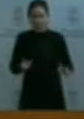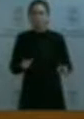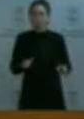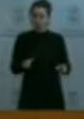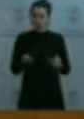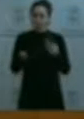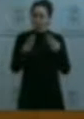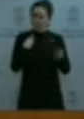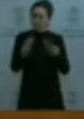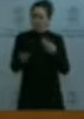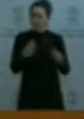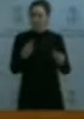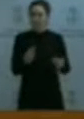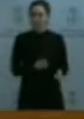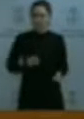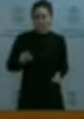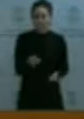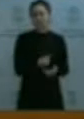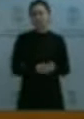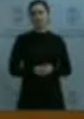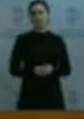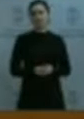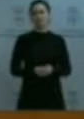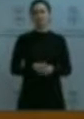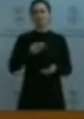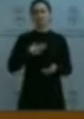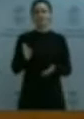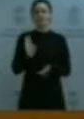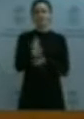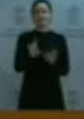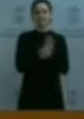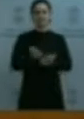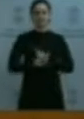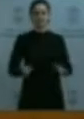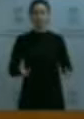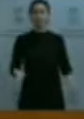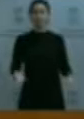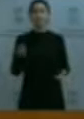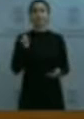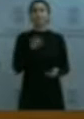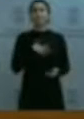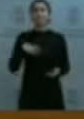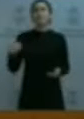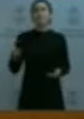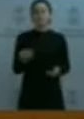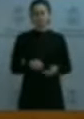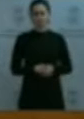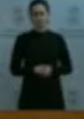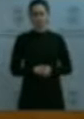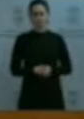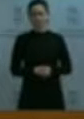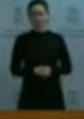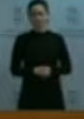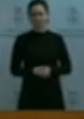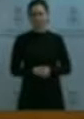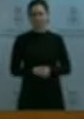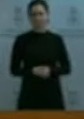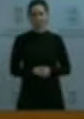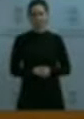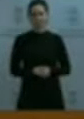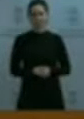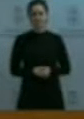nuestra proposición no de ley, lo único que trata de proporcionar es el hacer ver a los ciudadanos y, en este caso, a